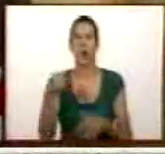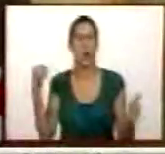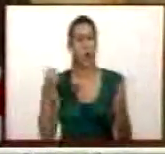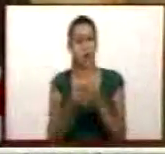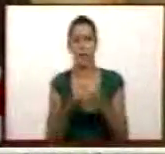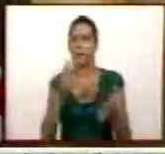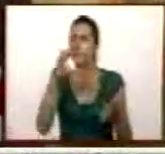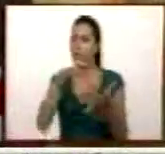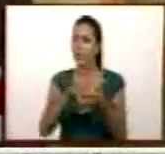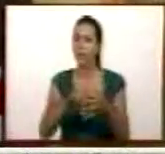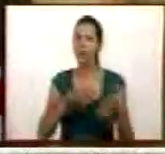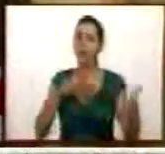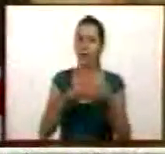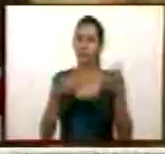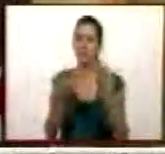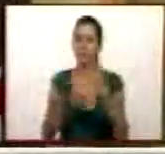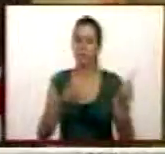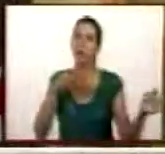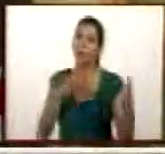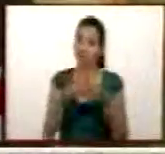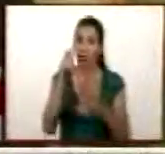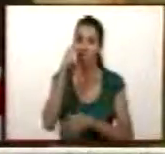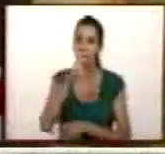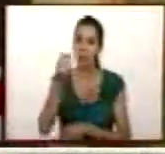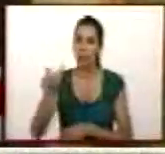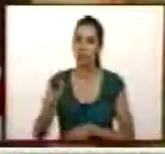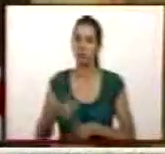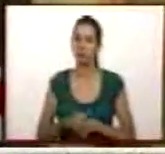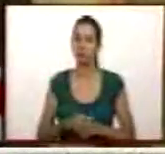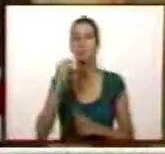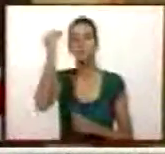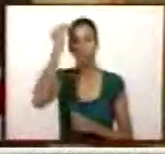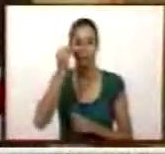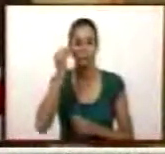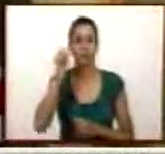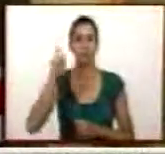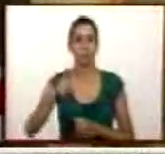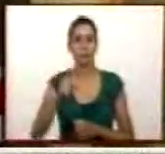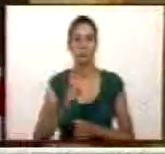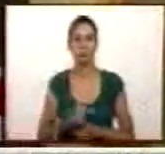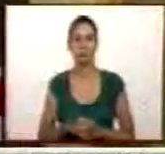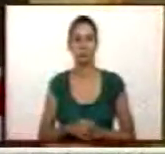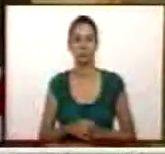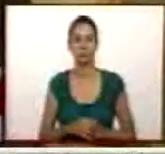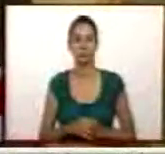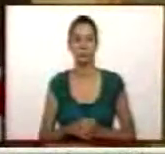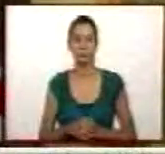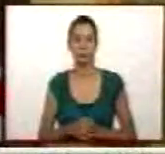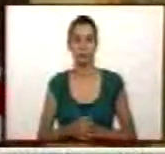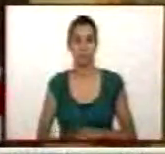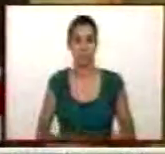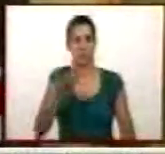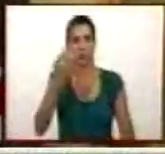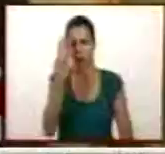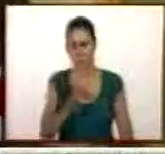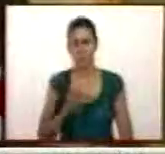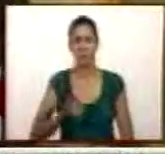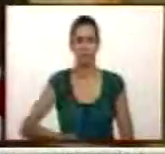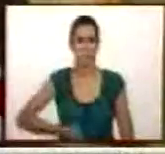fascista contra la democracia, contra el pueblo venezolano, la reflexión necesaria para incrementar nuestro